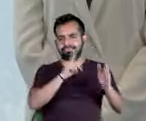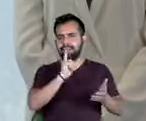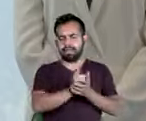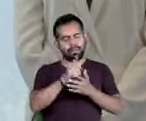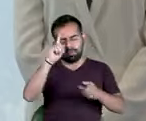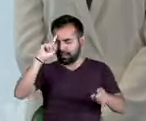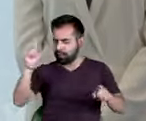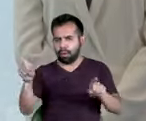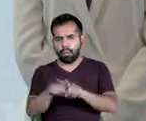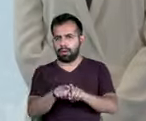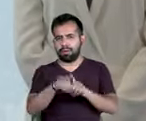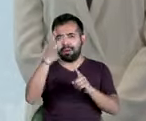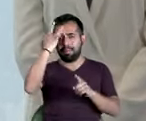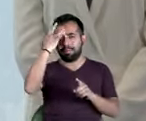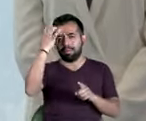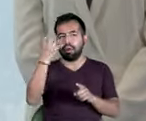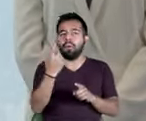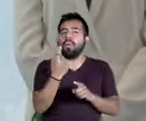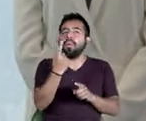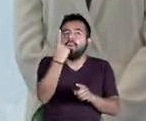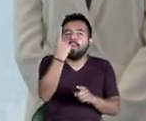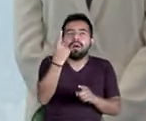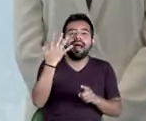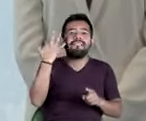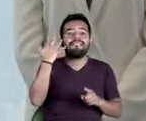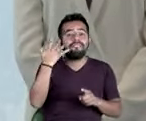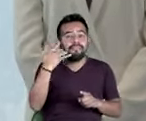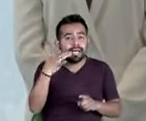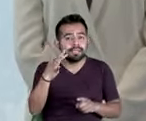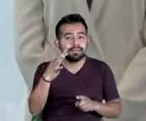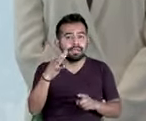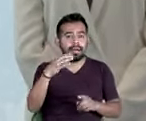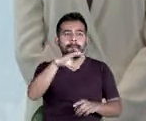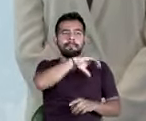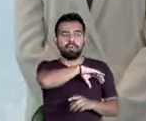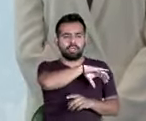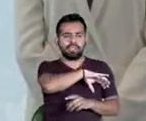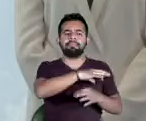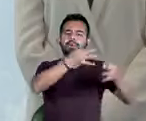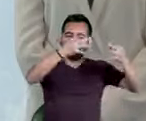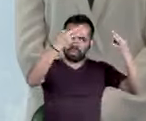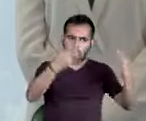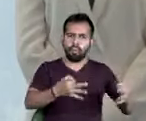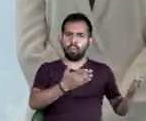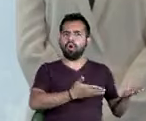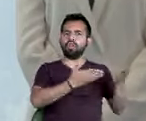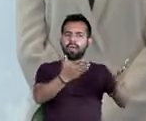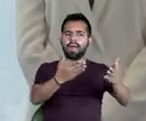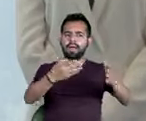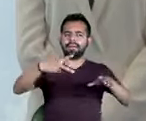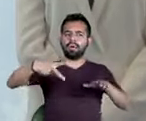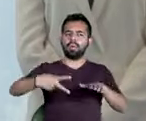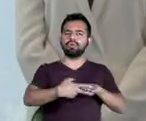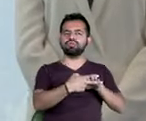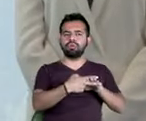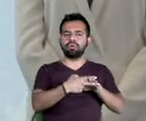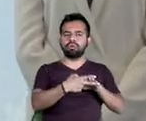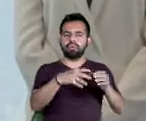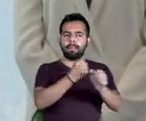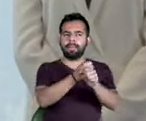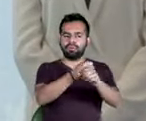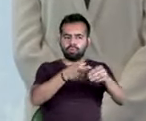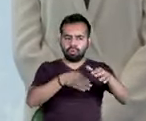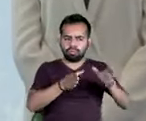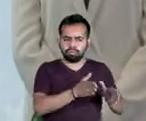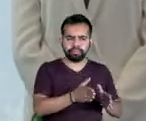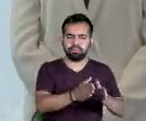acuerdo. No ha habido una sola fecha del municipio que haya cumplido en materia de la inauguración del metro. Mire, se lo digo